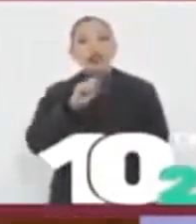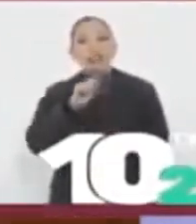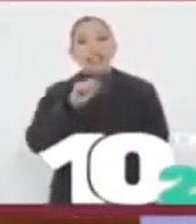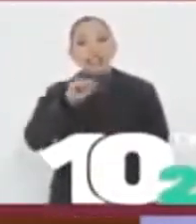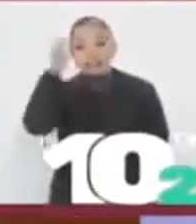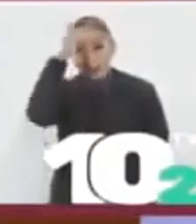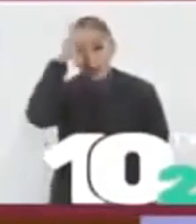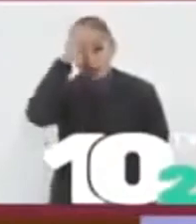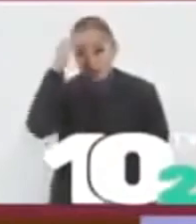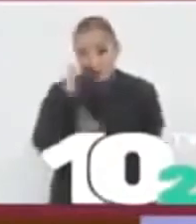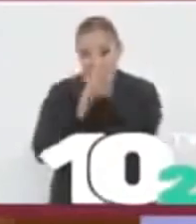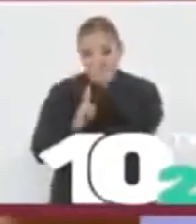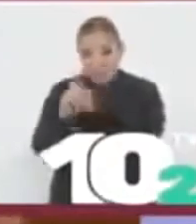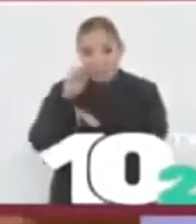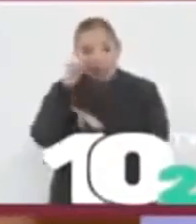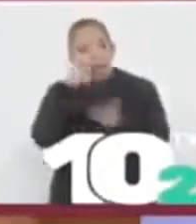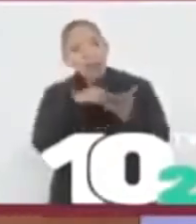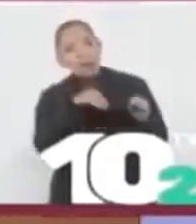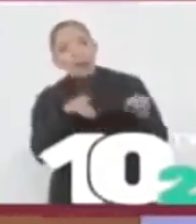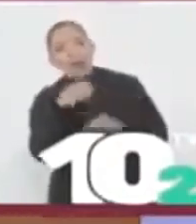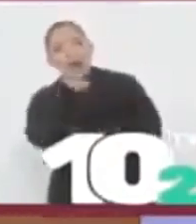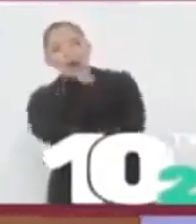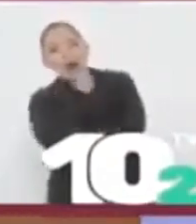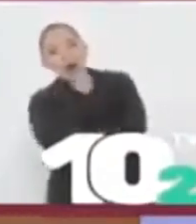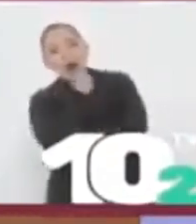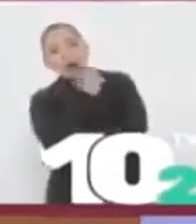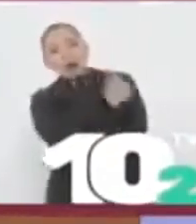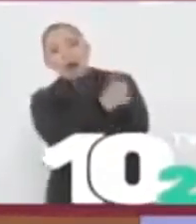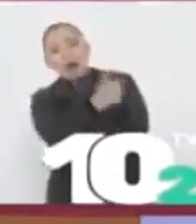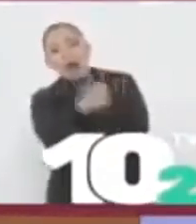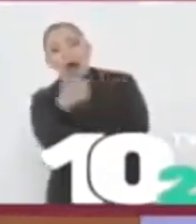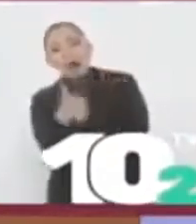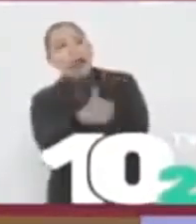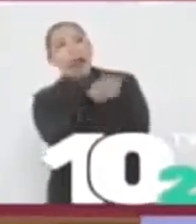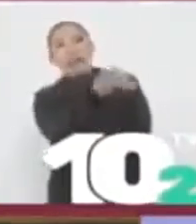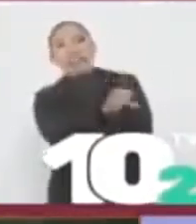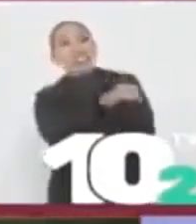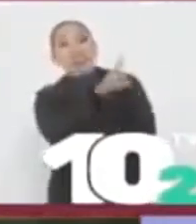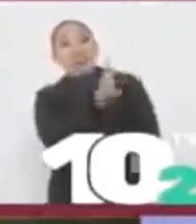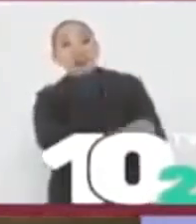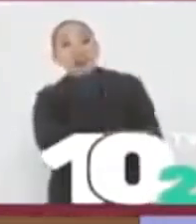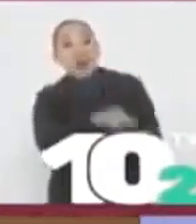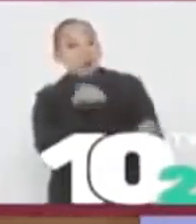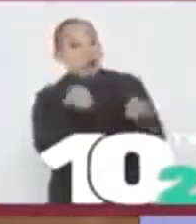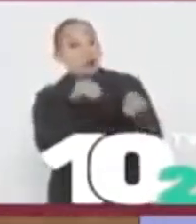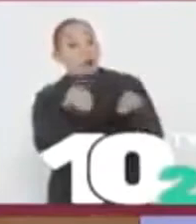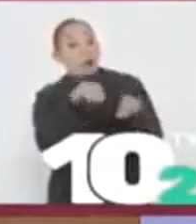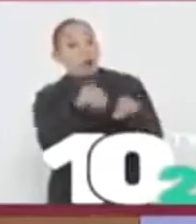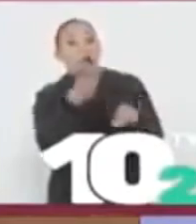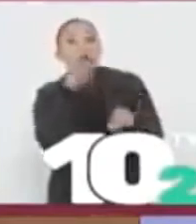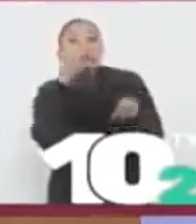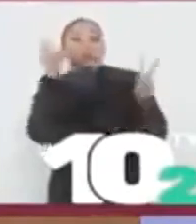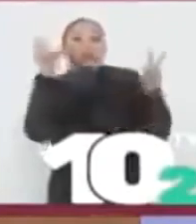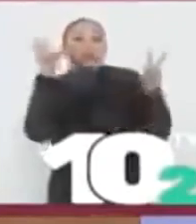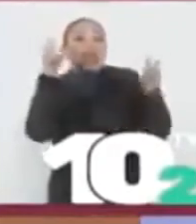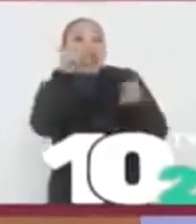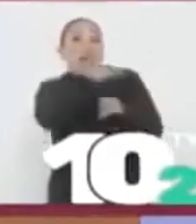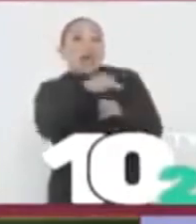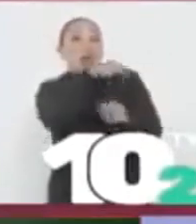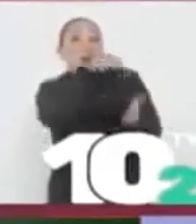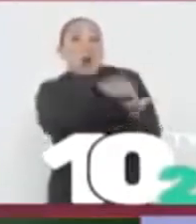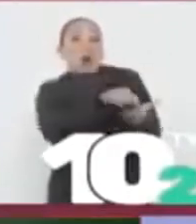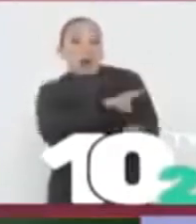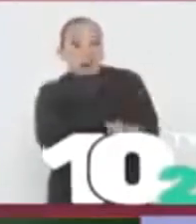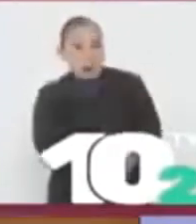el filósofo griego, pensaba que el movimiento se debe a que cada cosa tiende por naturaleza a moverse hacia lo que él llamaba